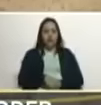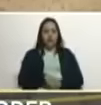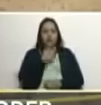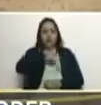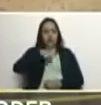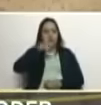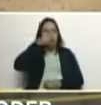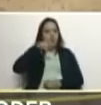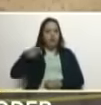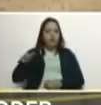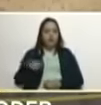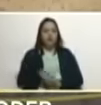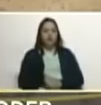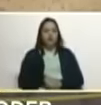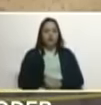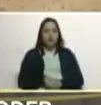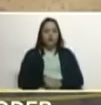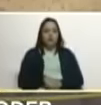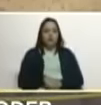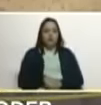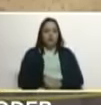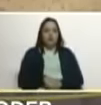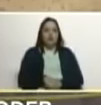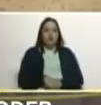nuestro pueblo.